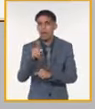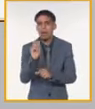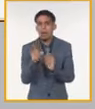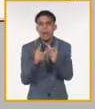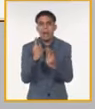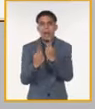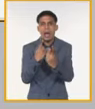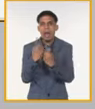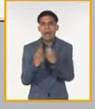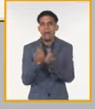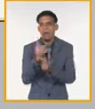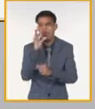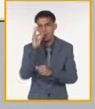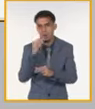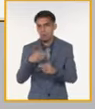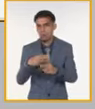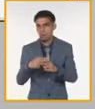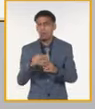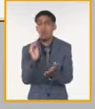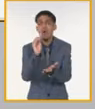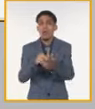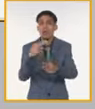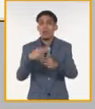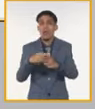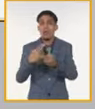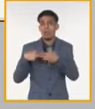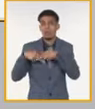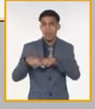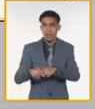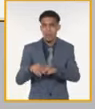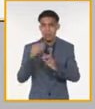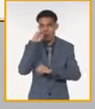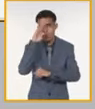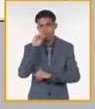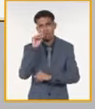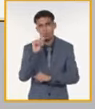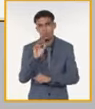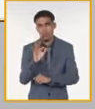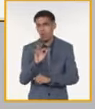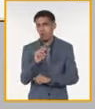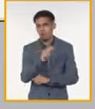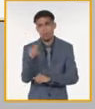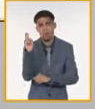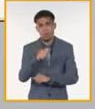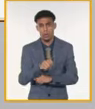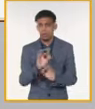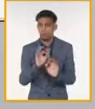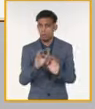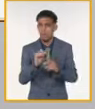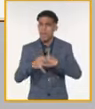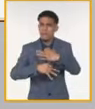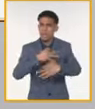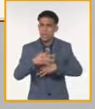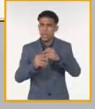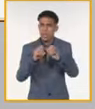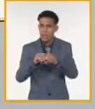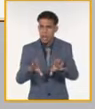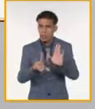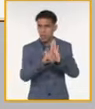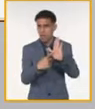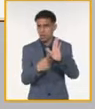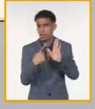nombres de Mártires Héroes próceres de la patria entre otras regulaciones que están bien claras en en las normas se